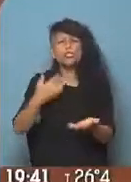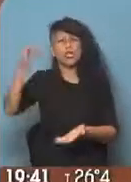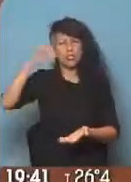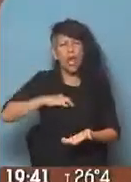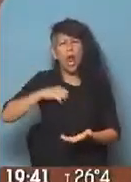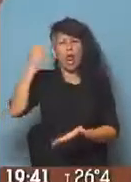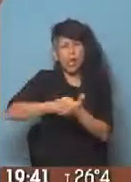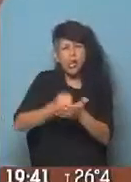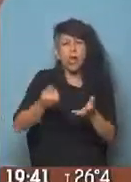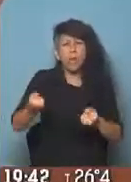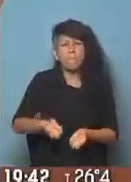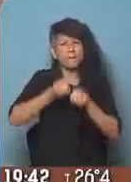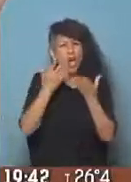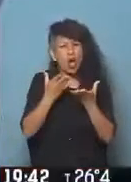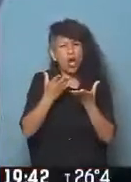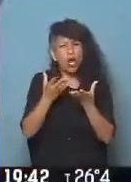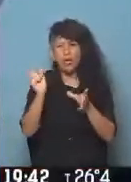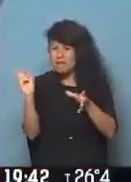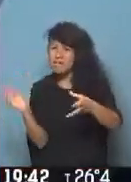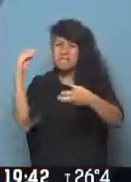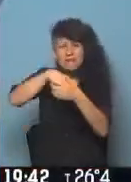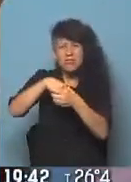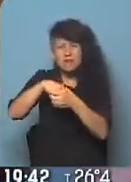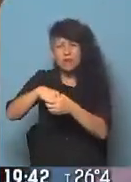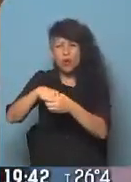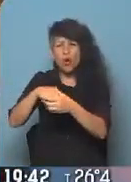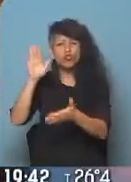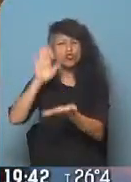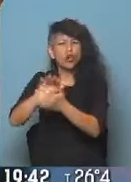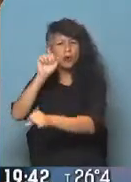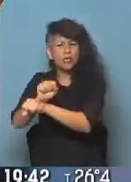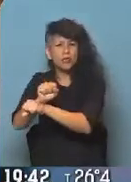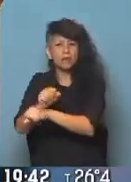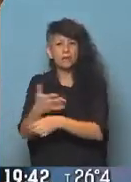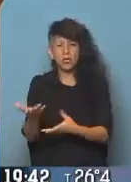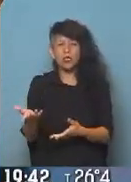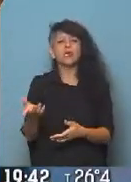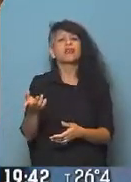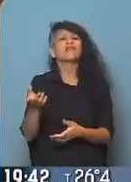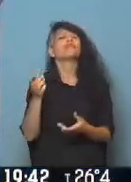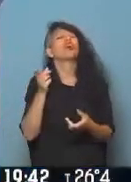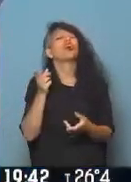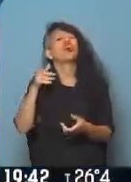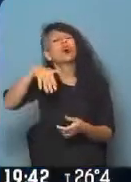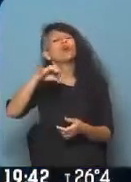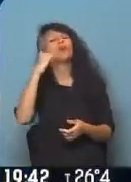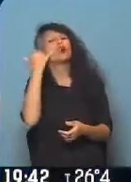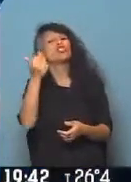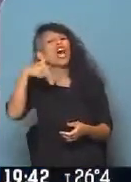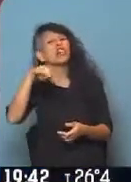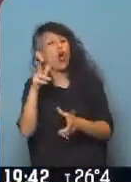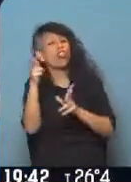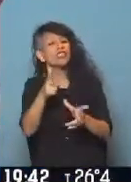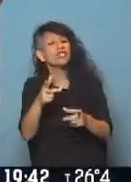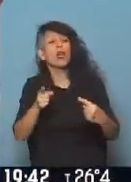al no dar explicaciones con la justicia dicen que es una persecución política en un tema solución de política que dé explicaciones porque tiene cuentas hoy